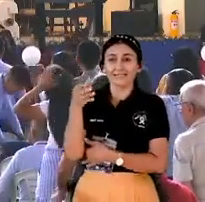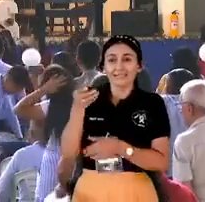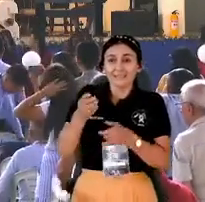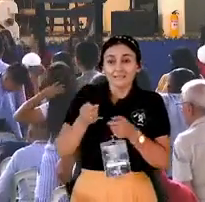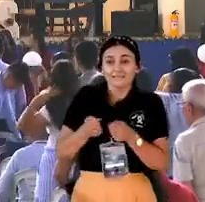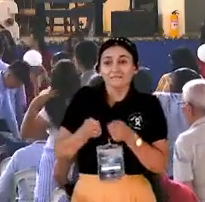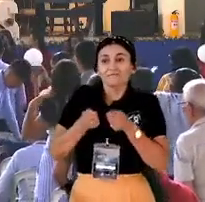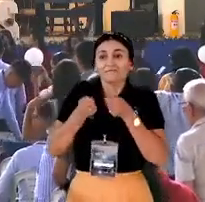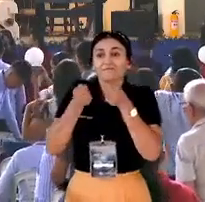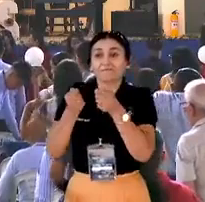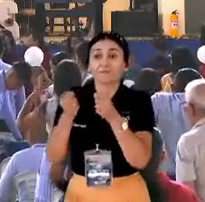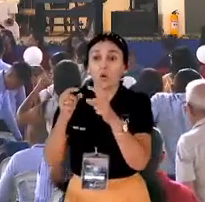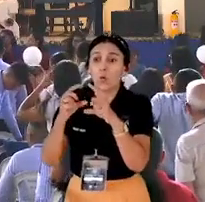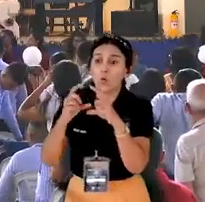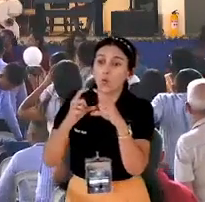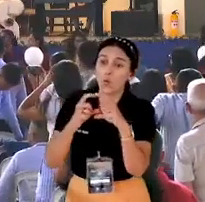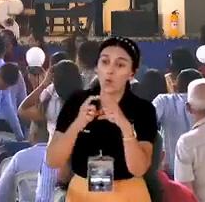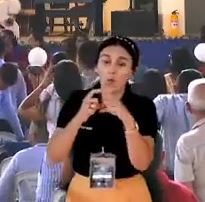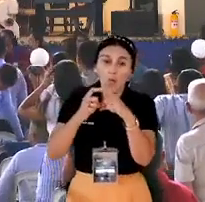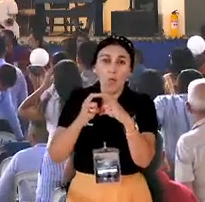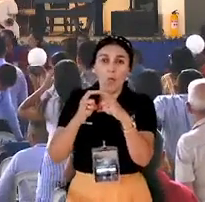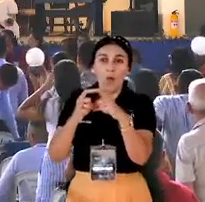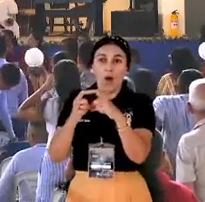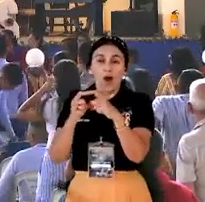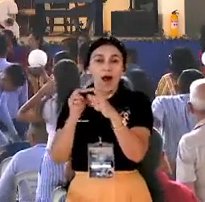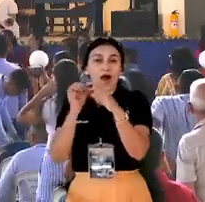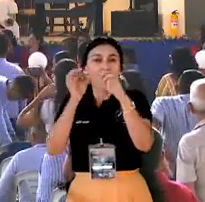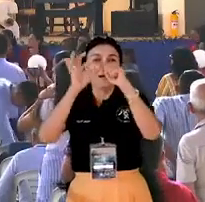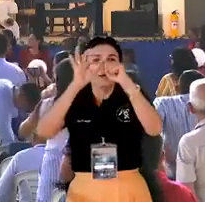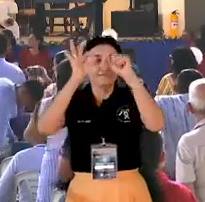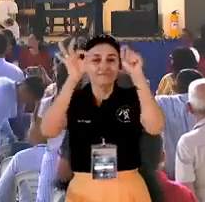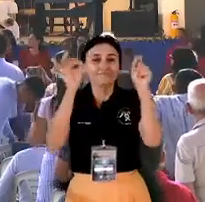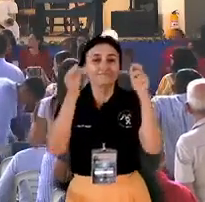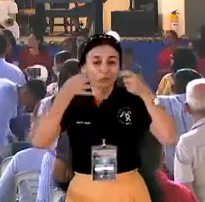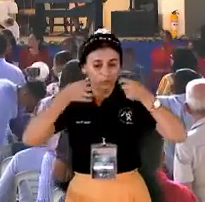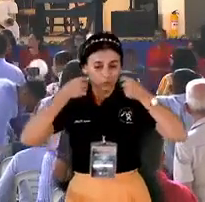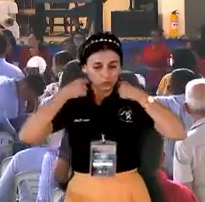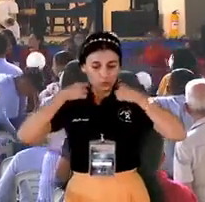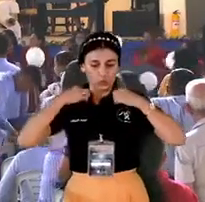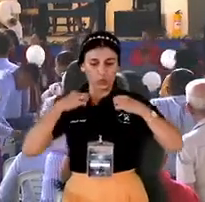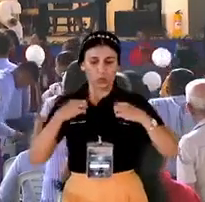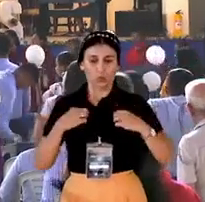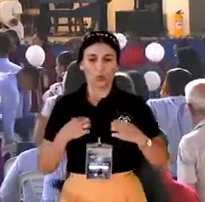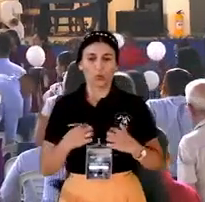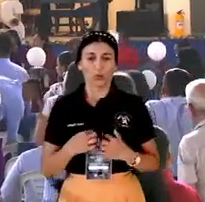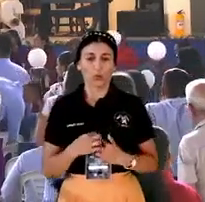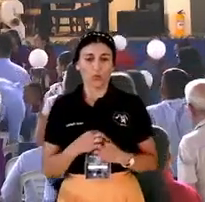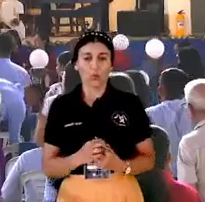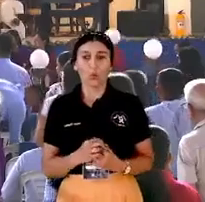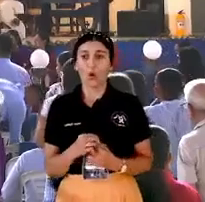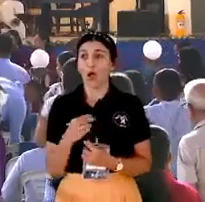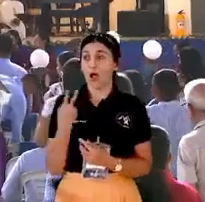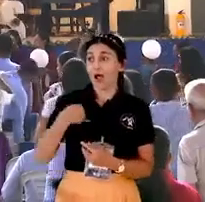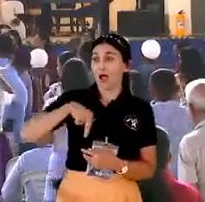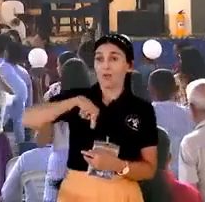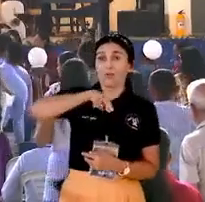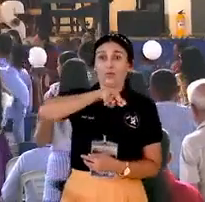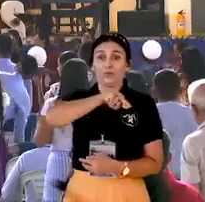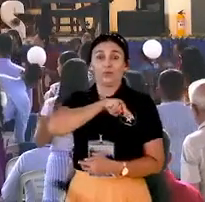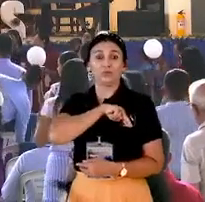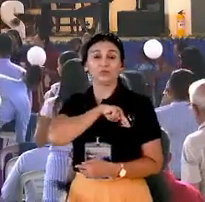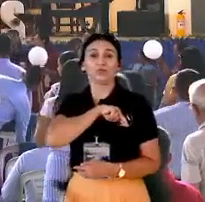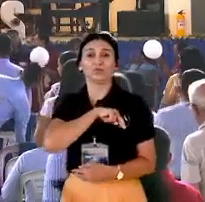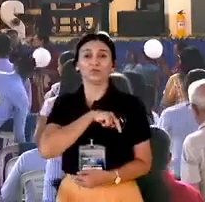una medallita y se la van a poner a las líderes que están con nosotros en esta tarde.